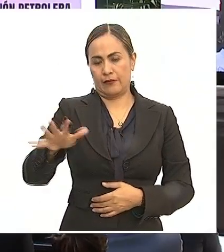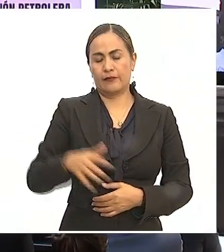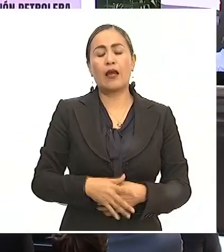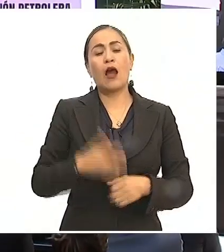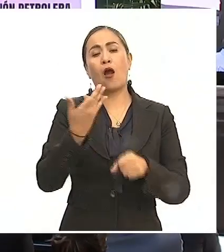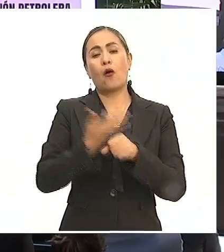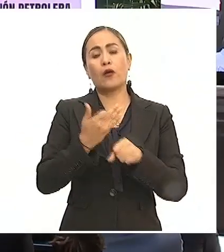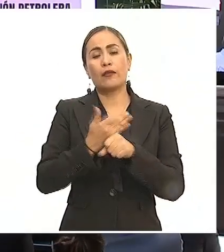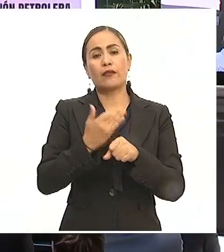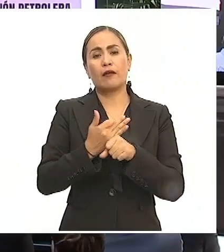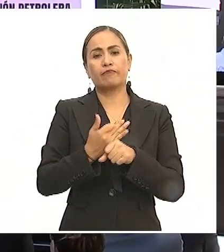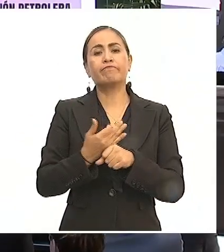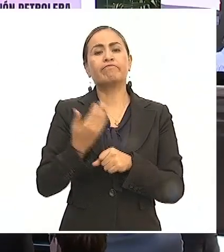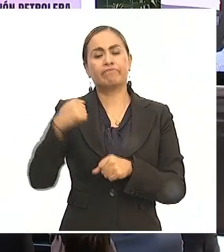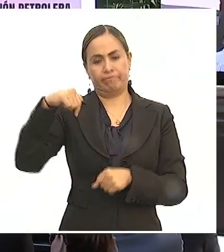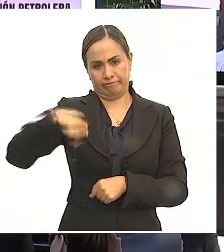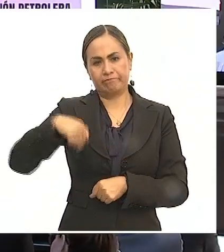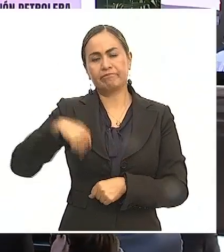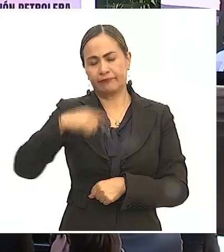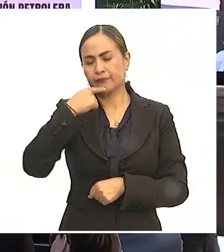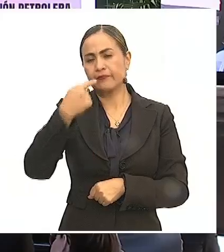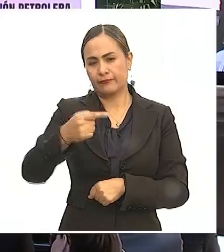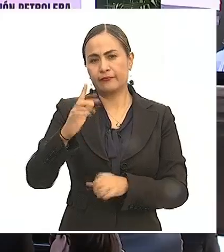basificado, como aquí se ha dicho,